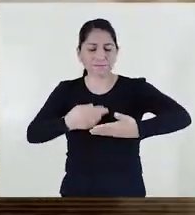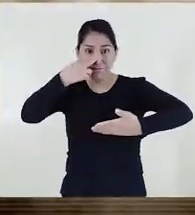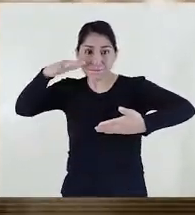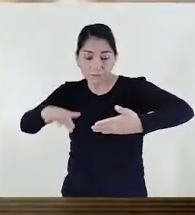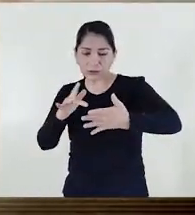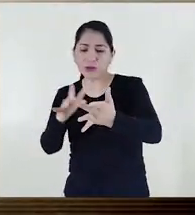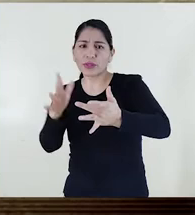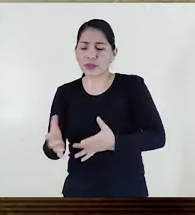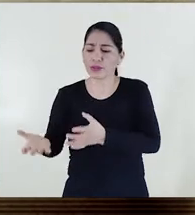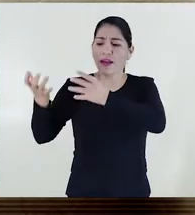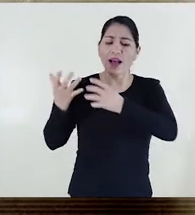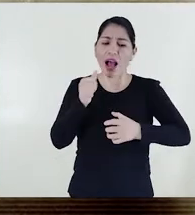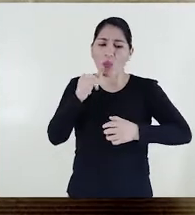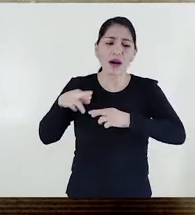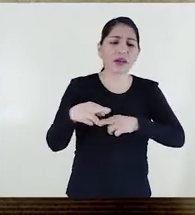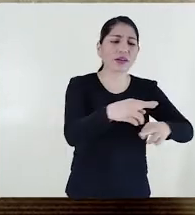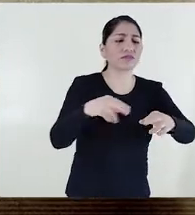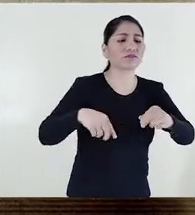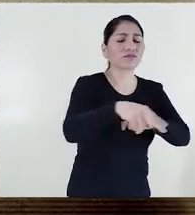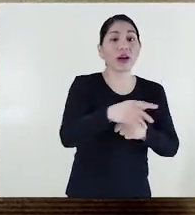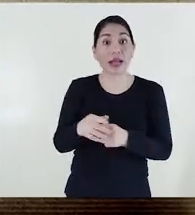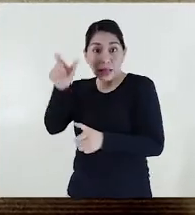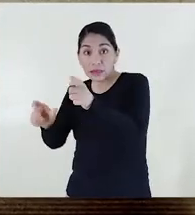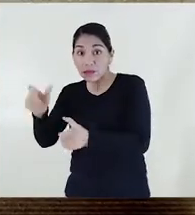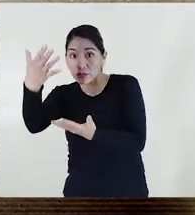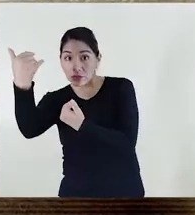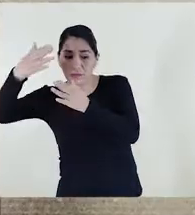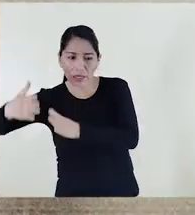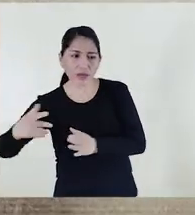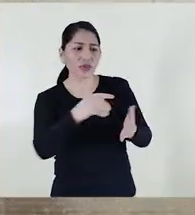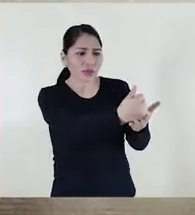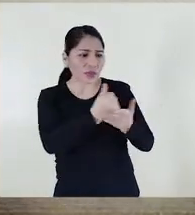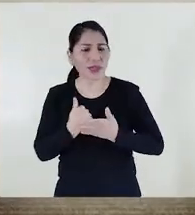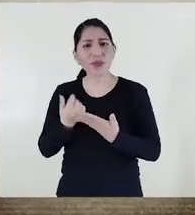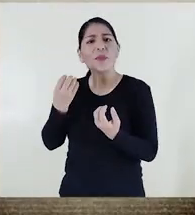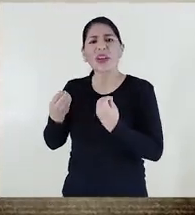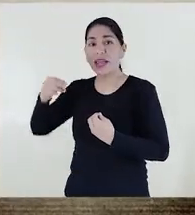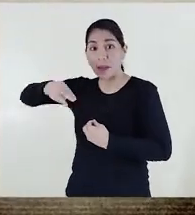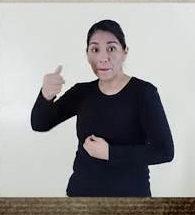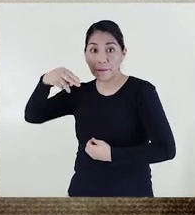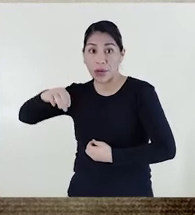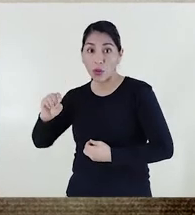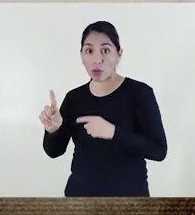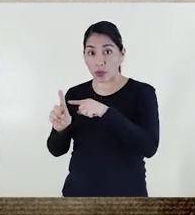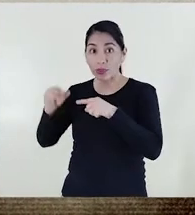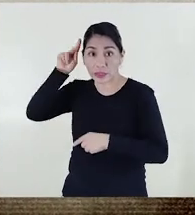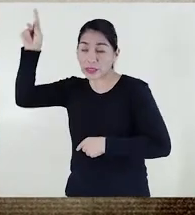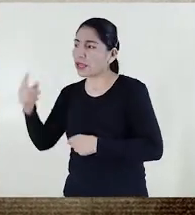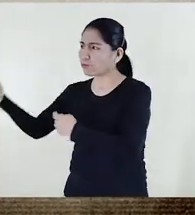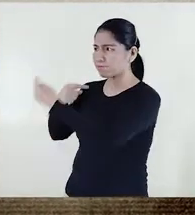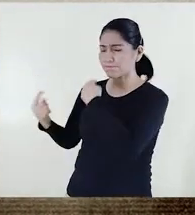sus espaldas para atravesar un río y al que se encomendaron los españoles en un asedio de Manco Inca a la recientemente fundada